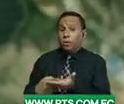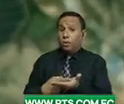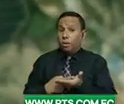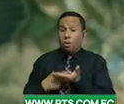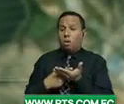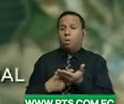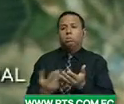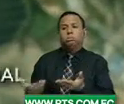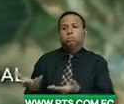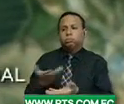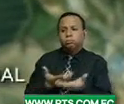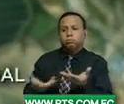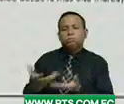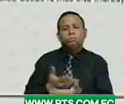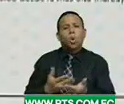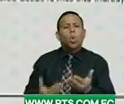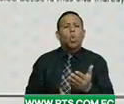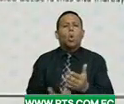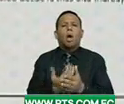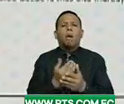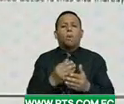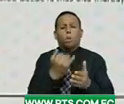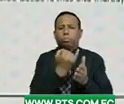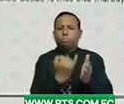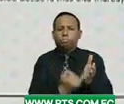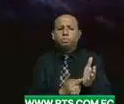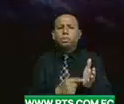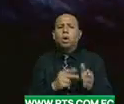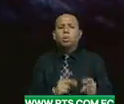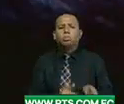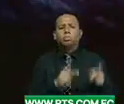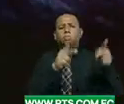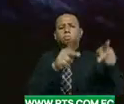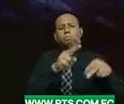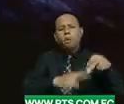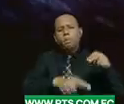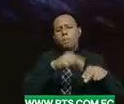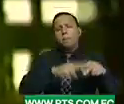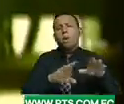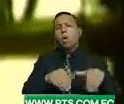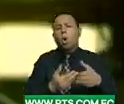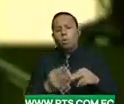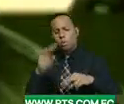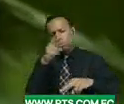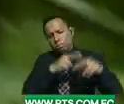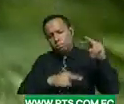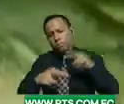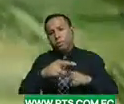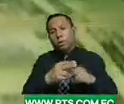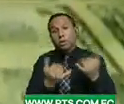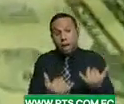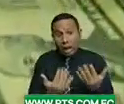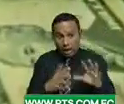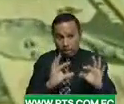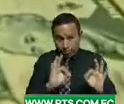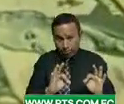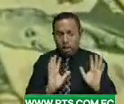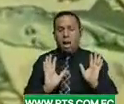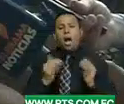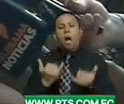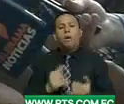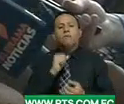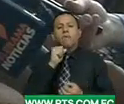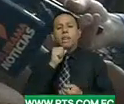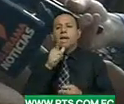el nuevo trazo de la obra, así como el estudio de prefactibilidad. Ahora, solo falta buscar financiamiento.